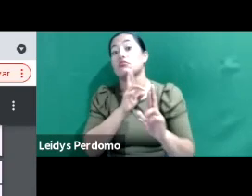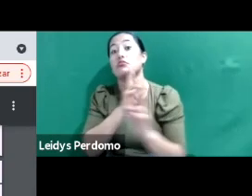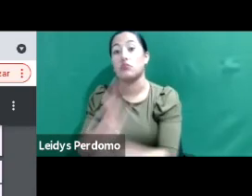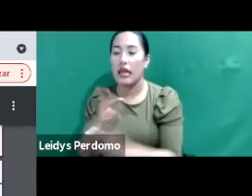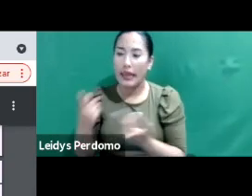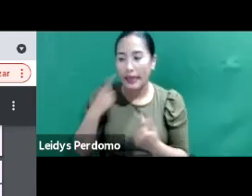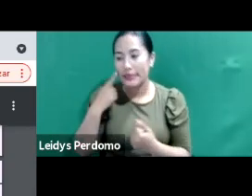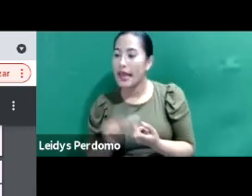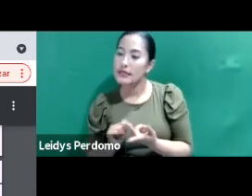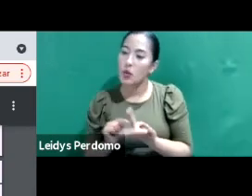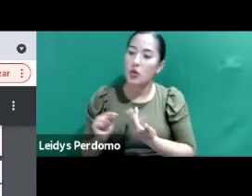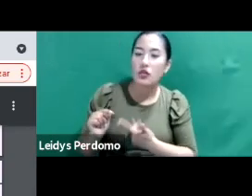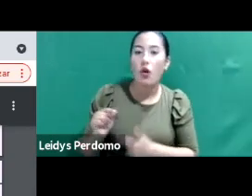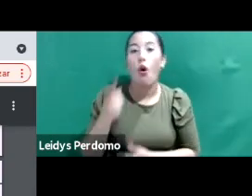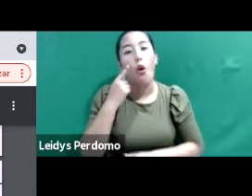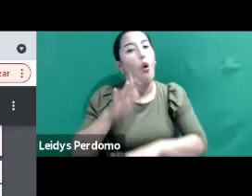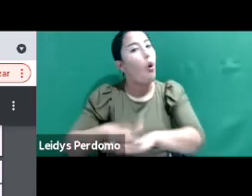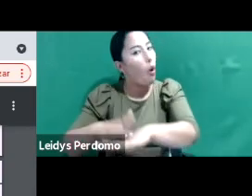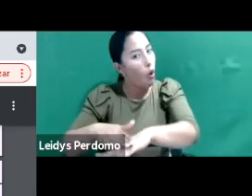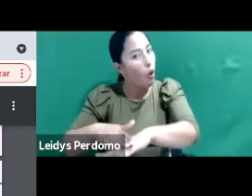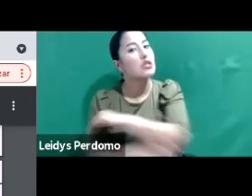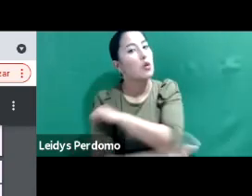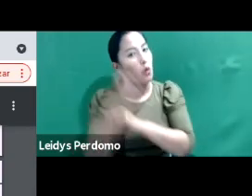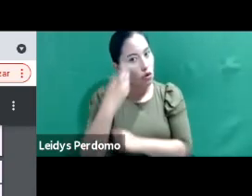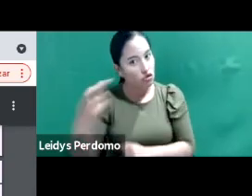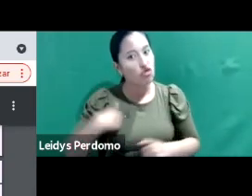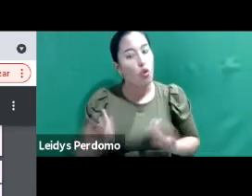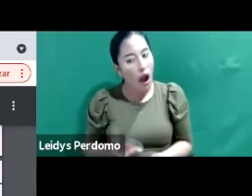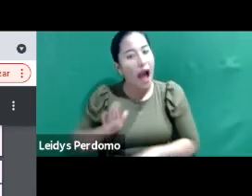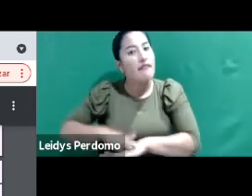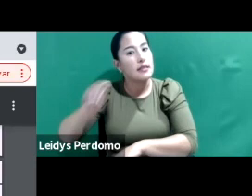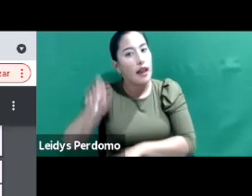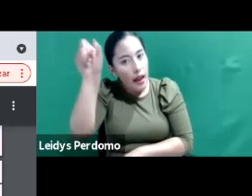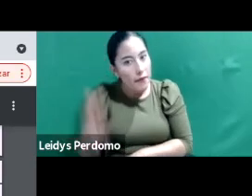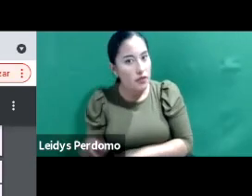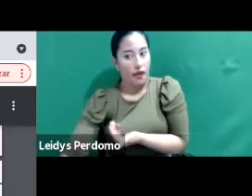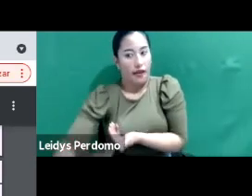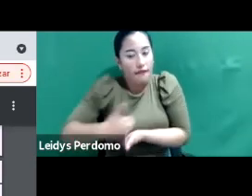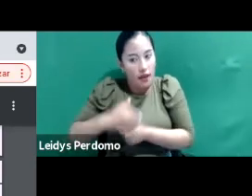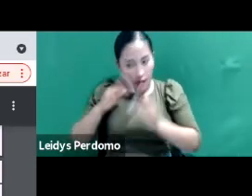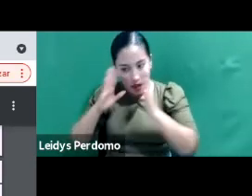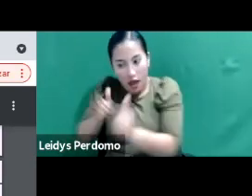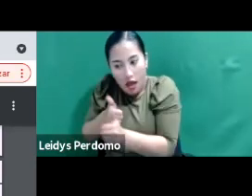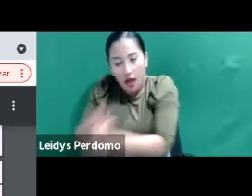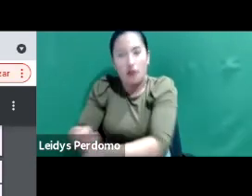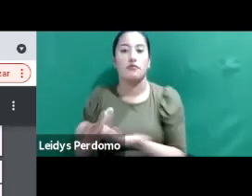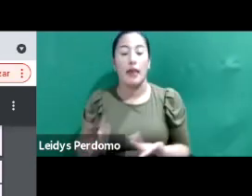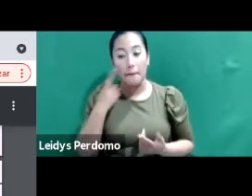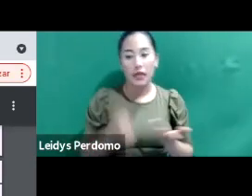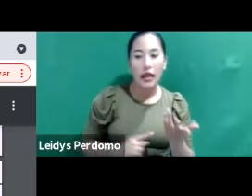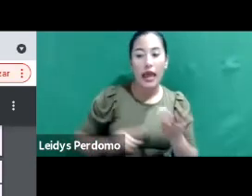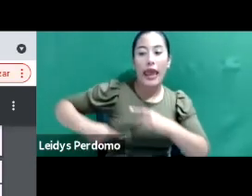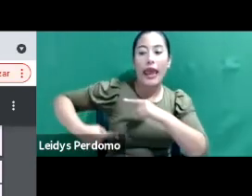No, y también, señores psicólogos, tenemos que decirle a nuestros pacientes desde dónde estamos trabajando. Es decir, lo estoy haciendo desde primera